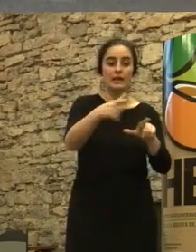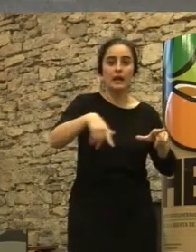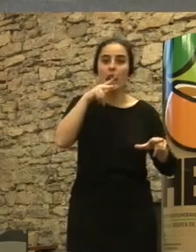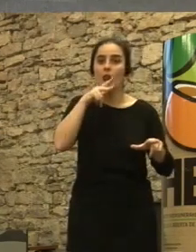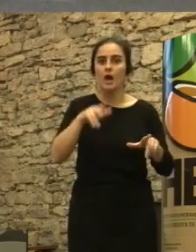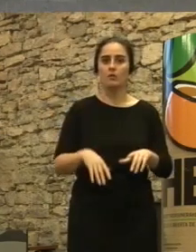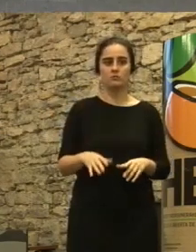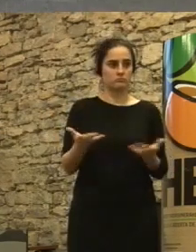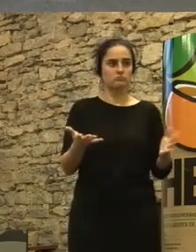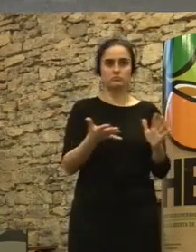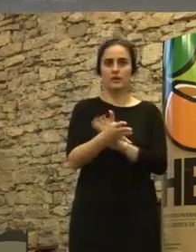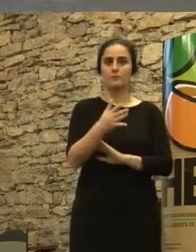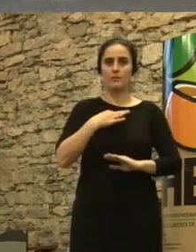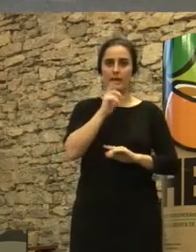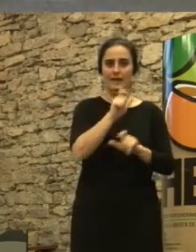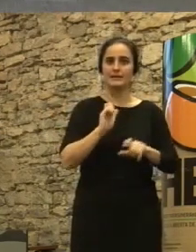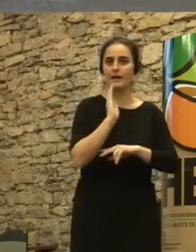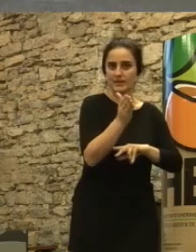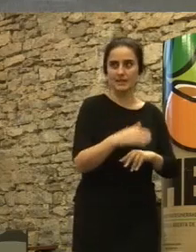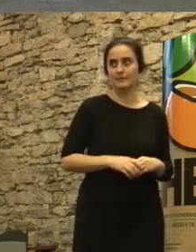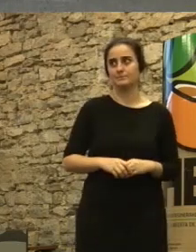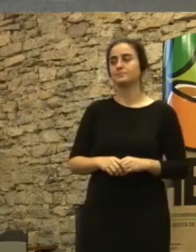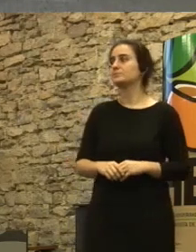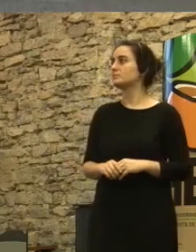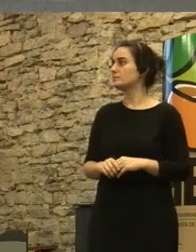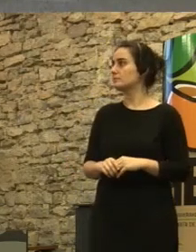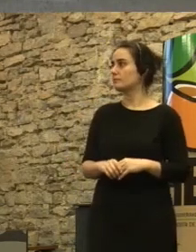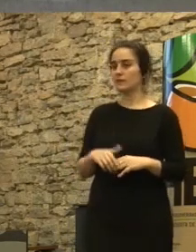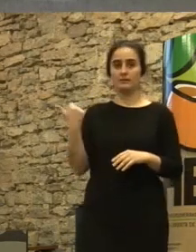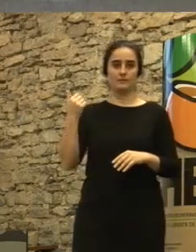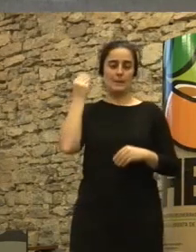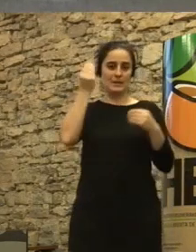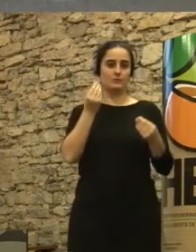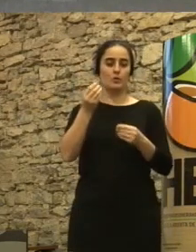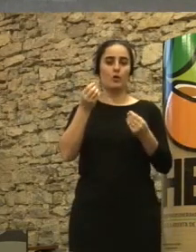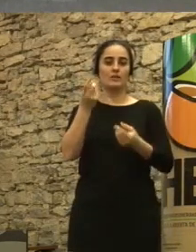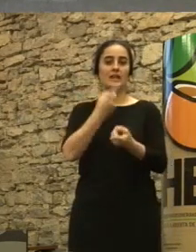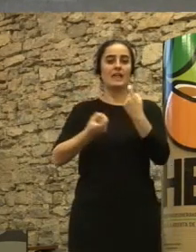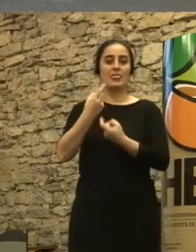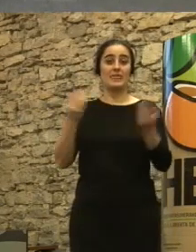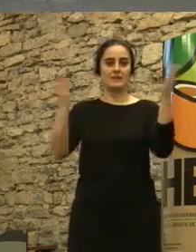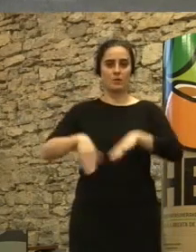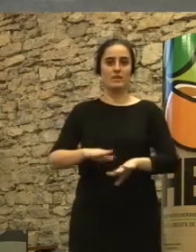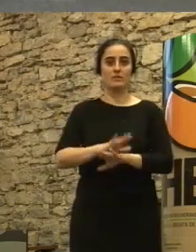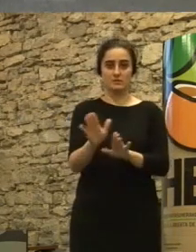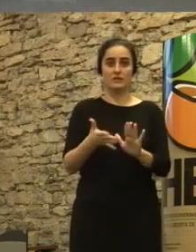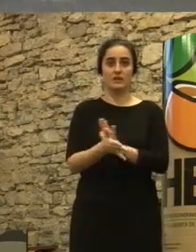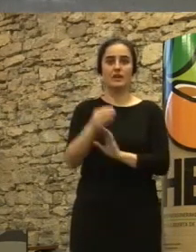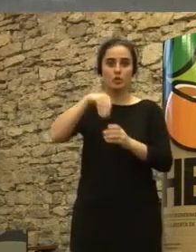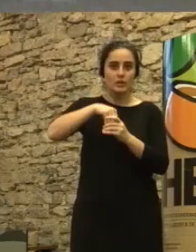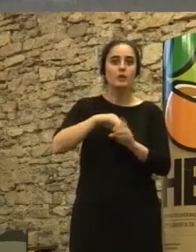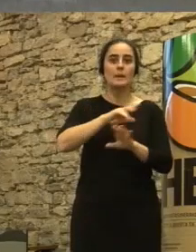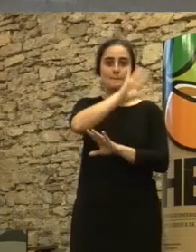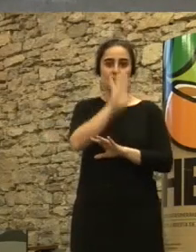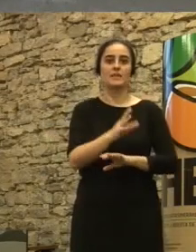Son cosas que realmente afectan a la gente, ¿no? Siendo esta la de lo que pensamos que es desinformación, ¿no? Estos contenidos con pinta de noticia, pero que por lo que sea